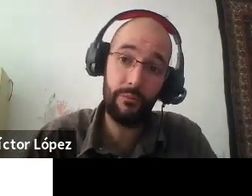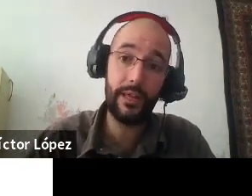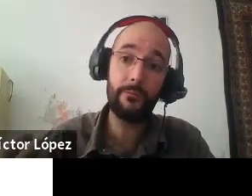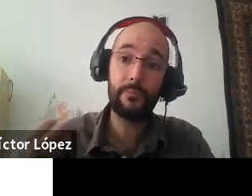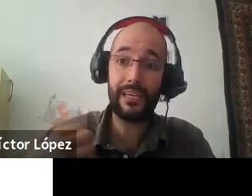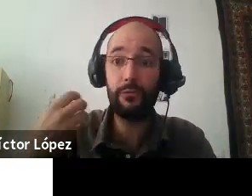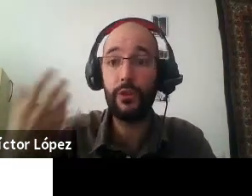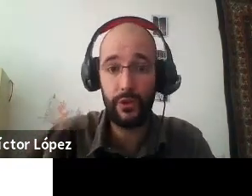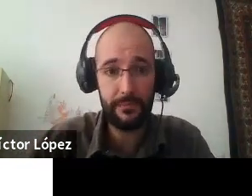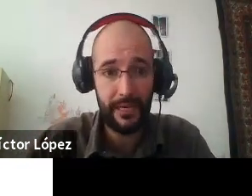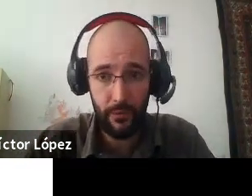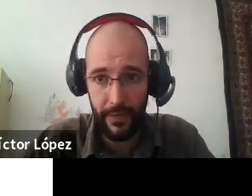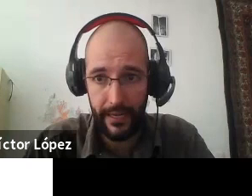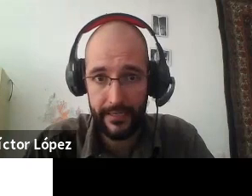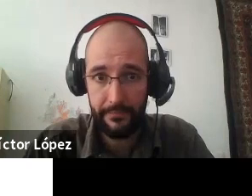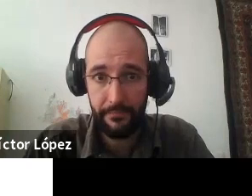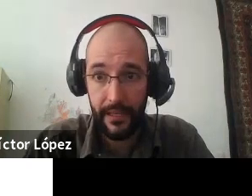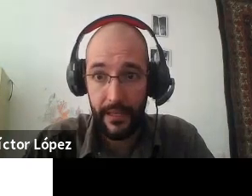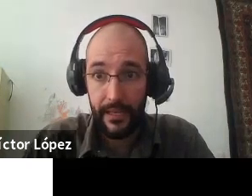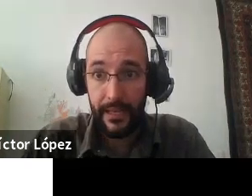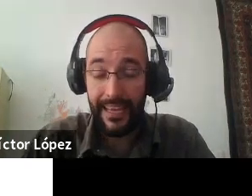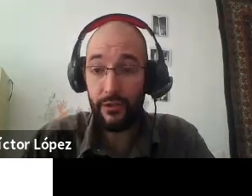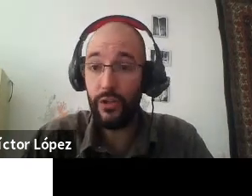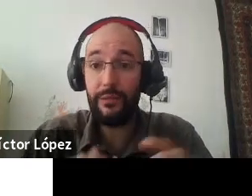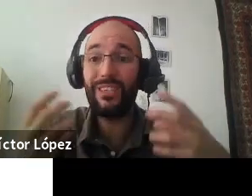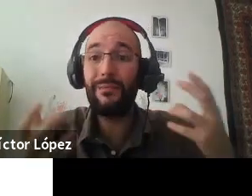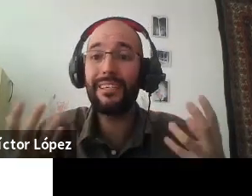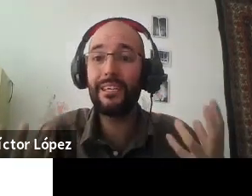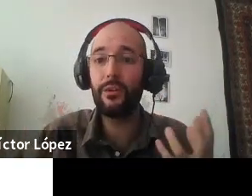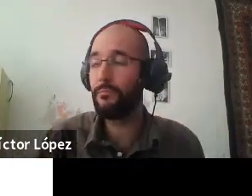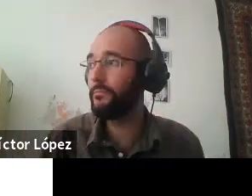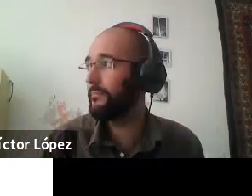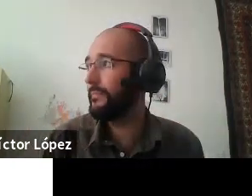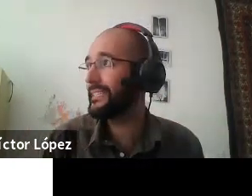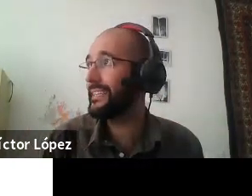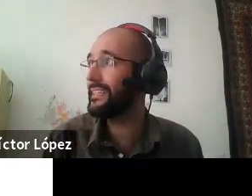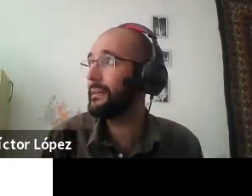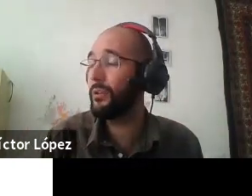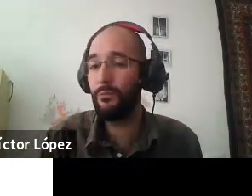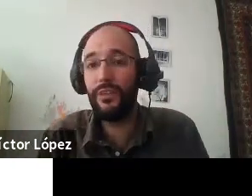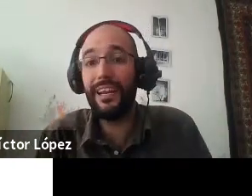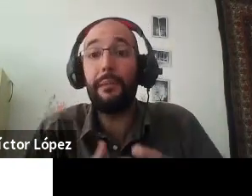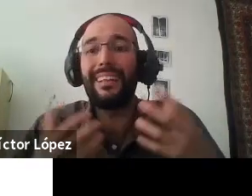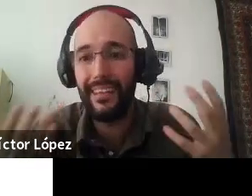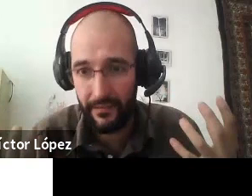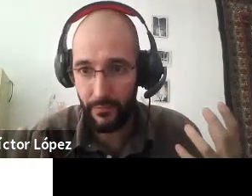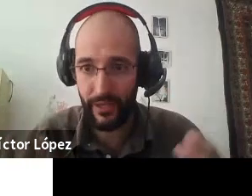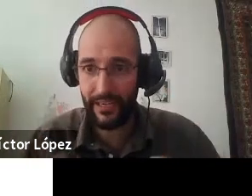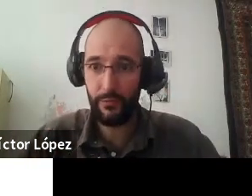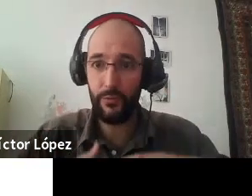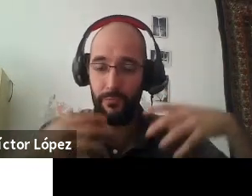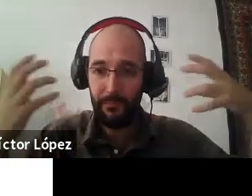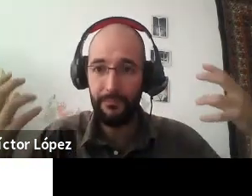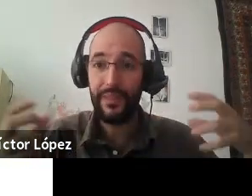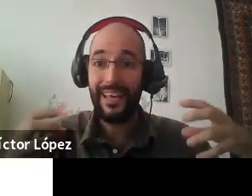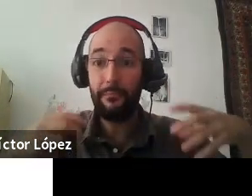enfrentando al alumnado a situaciones más complejas. Esto, digamos, que había sido bastante, le podríamos decir, amateur, porque eran